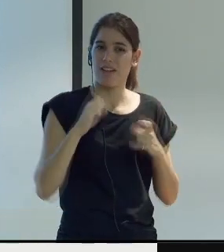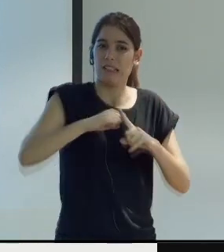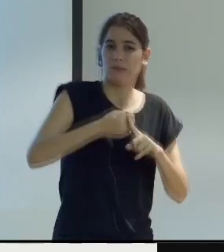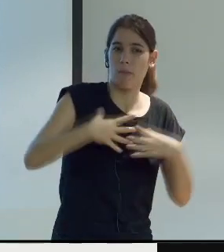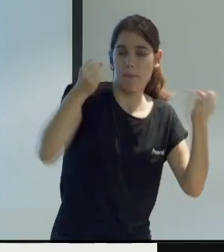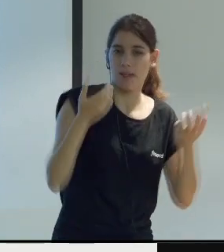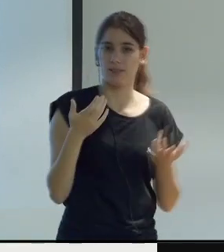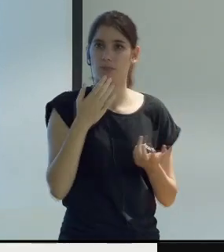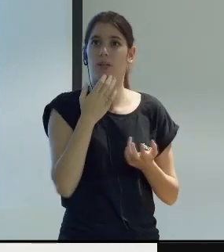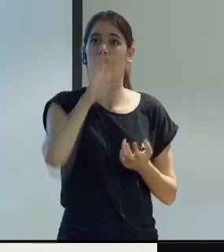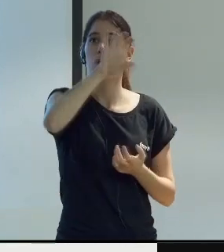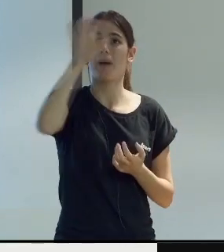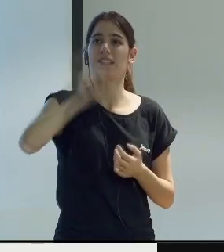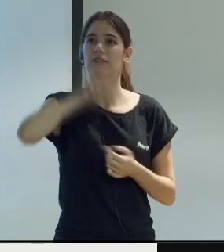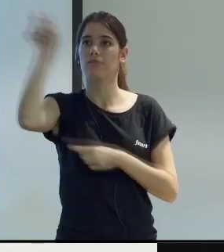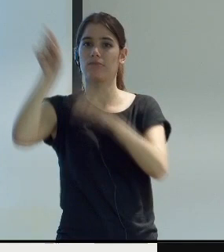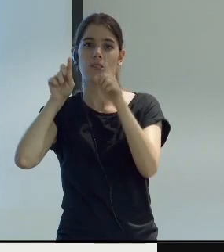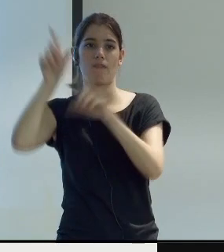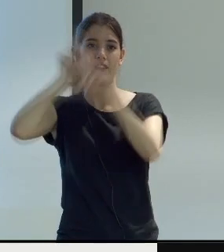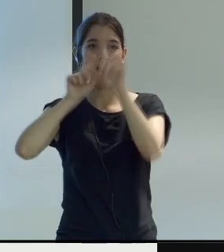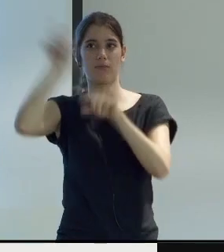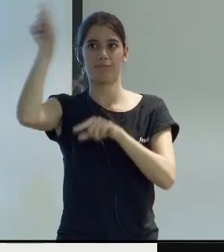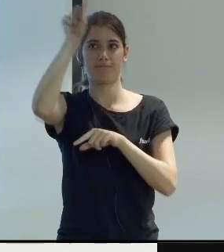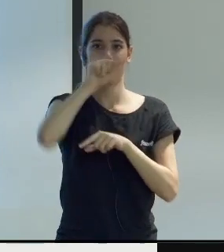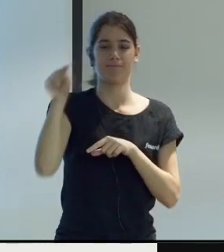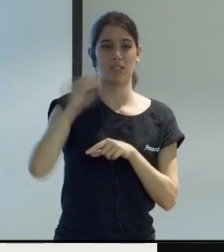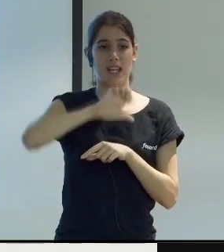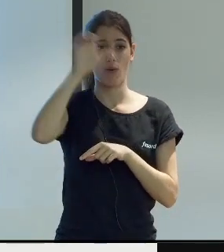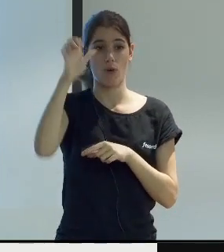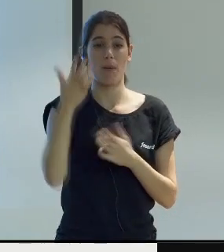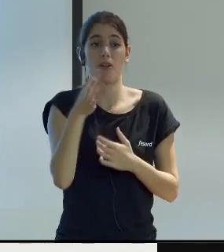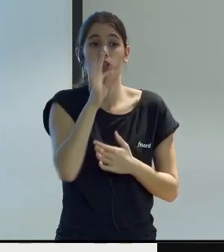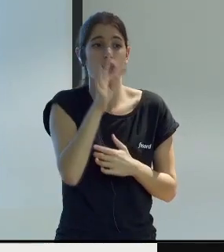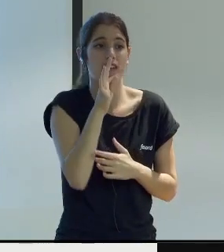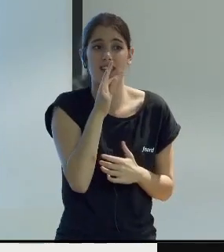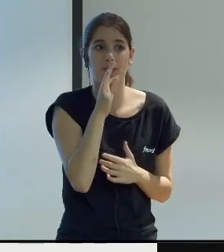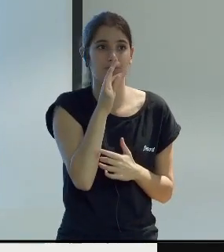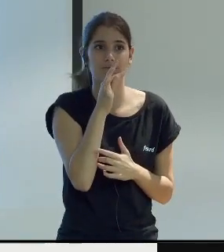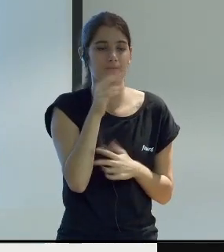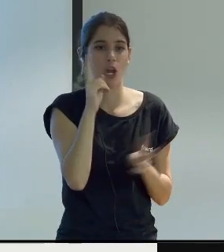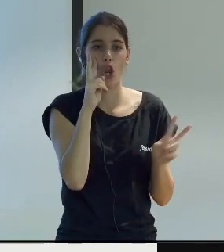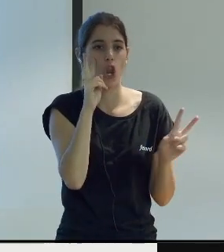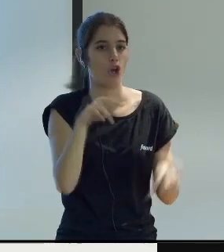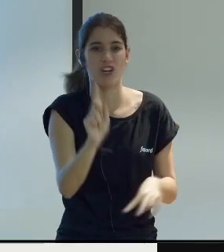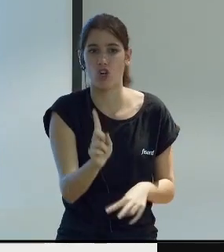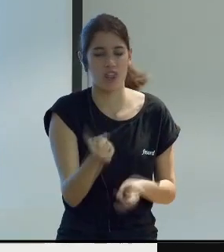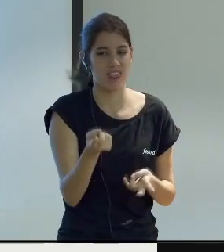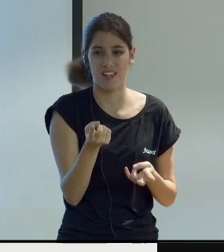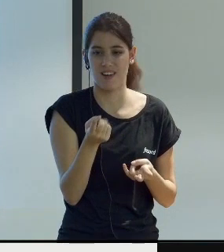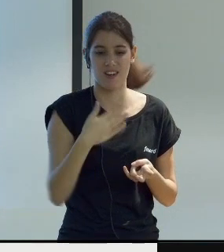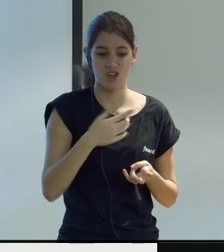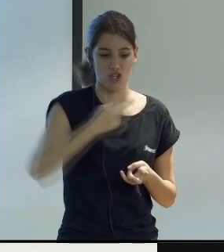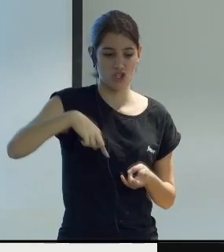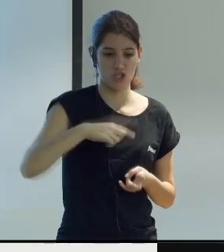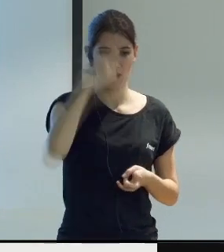de un país a otro en Europa, pues todavía no nos reconocen como